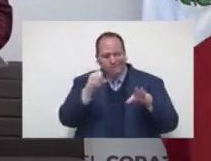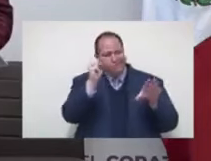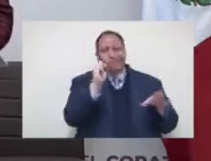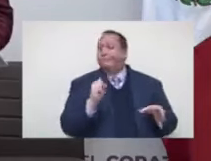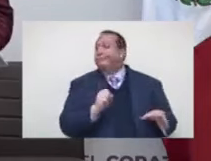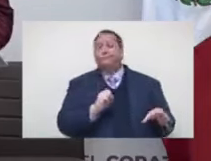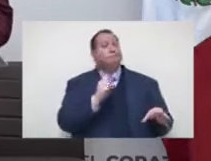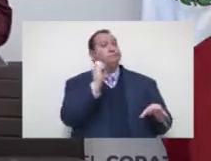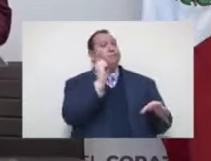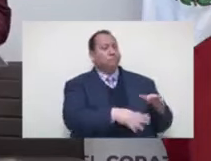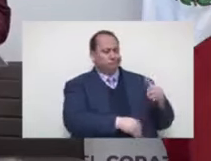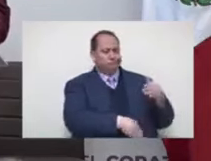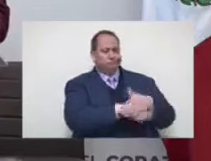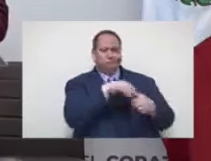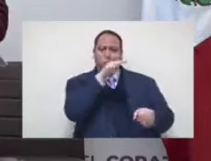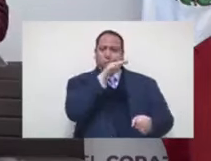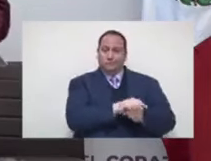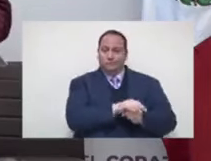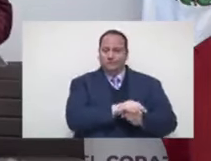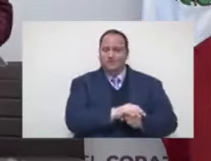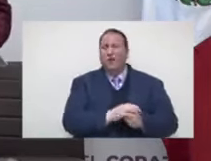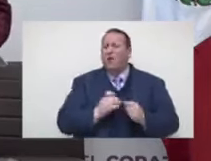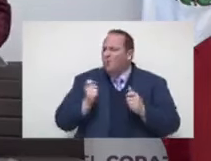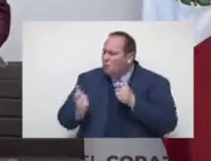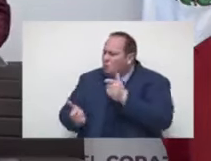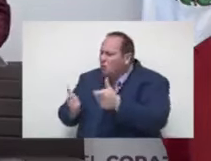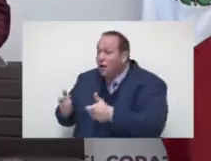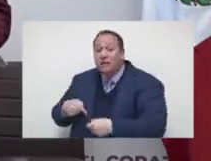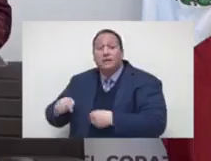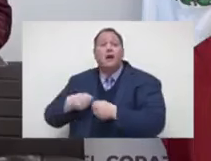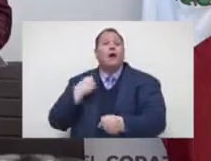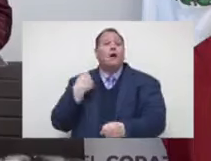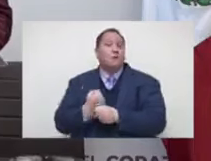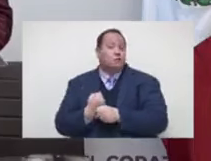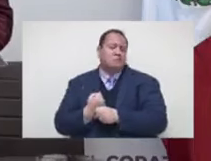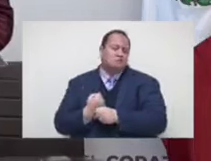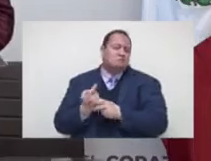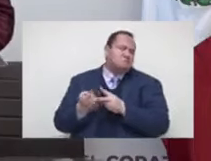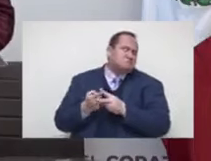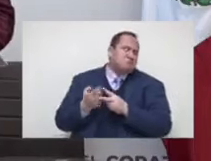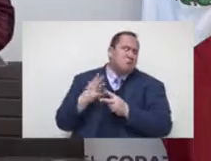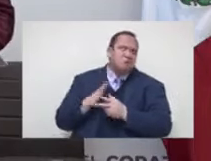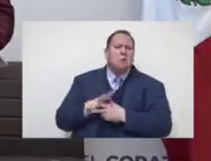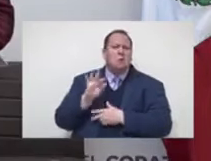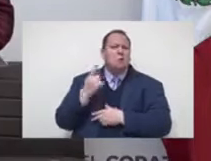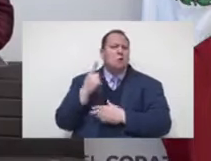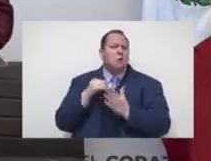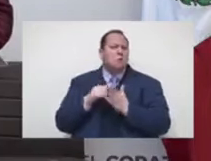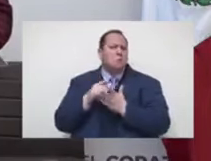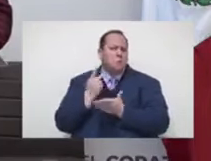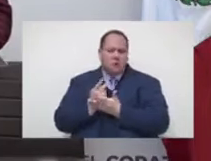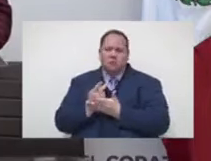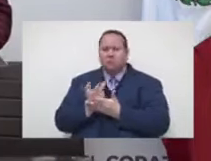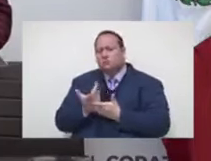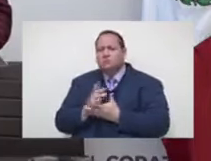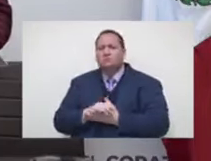sanitario está tapado. En cuanto a inversión, para este año tenemos considerado más de 41 millones de